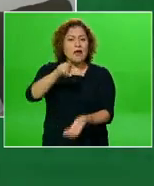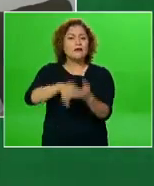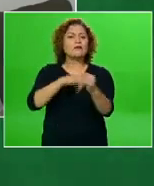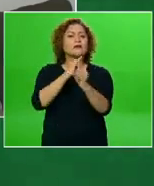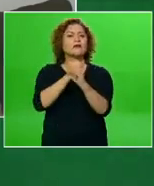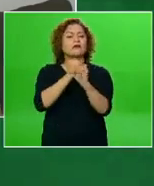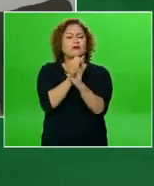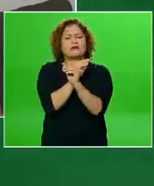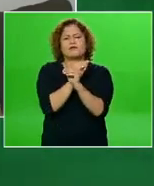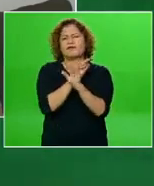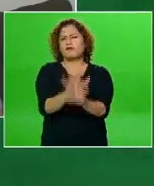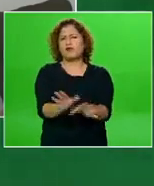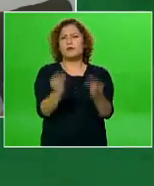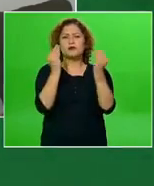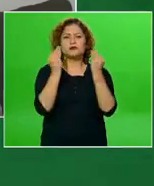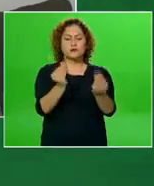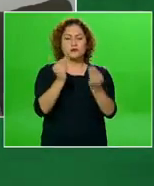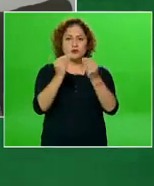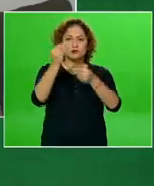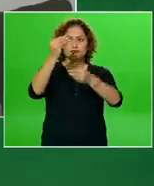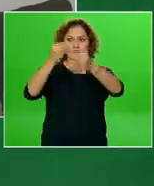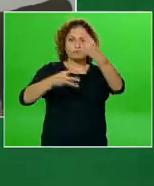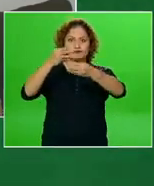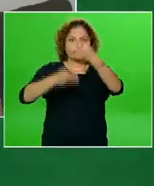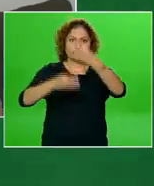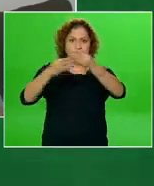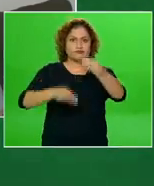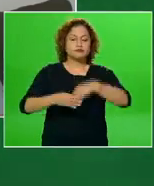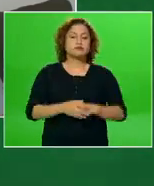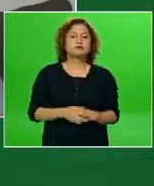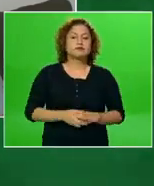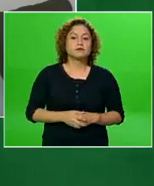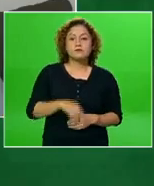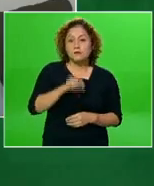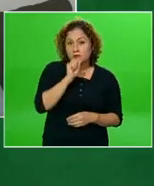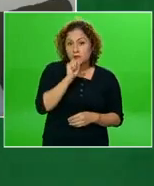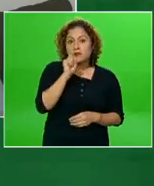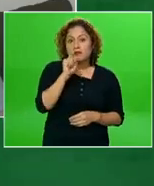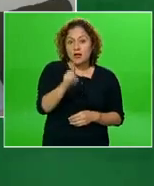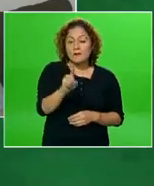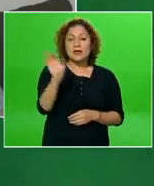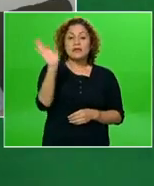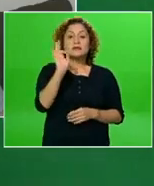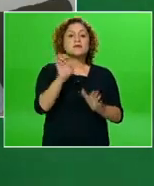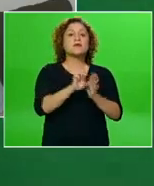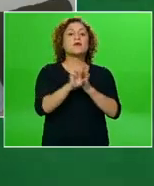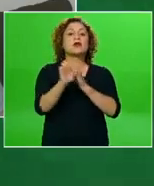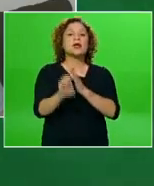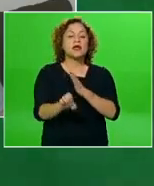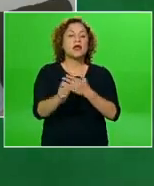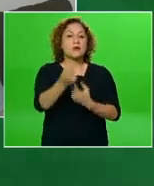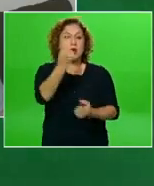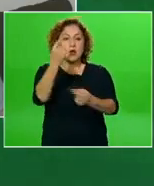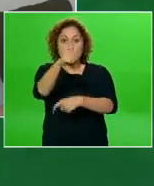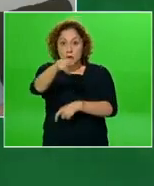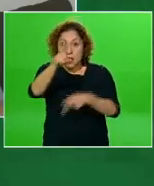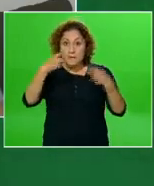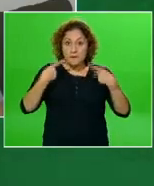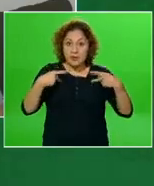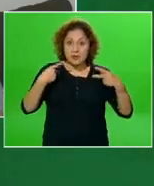en internet pues nos pueden guiar de cómo si somos cuidadores de este tipo de